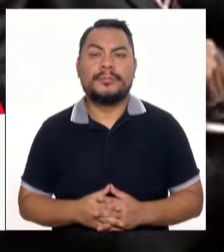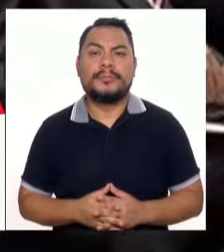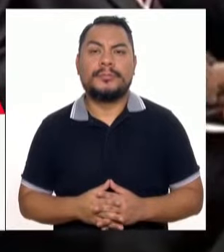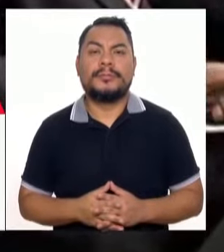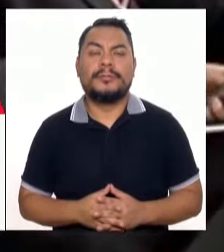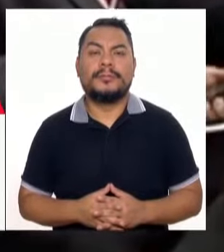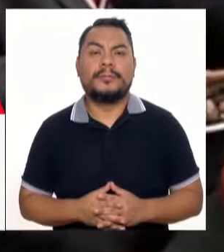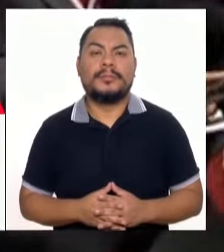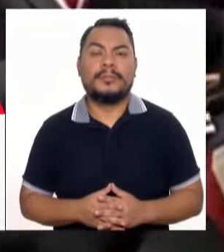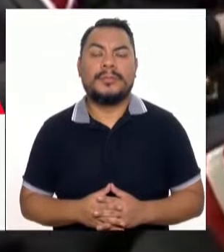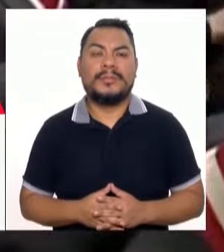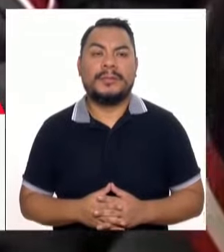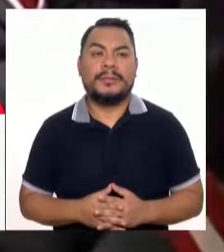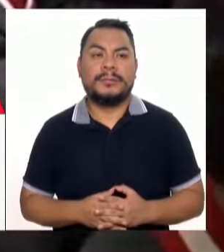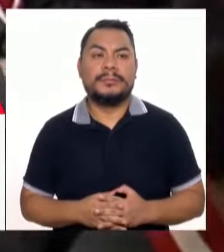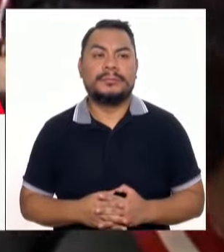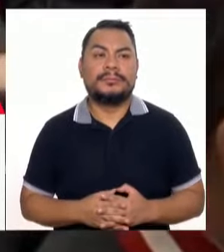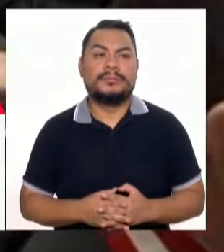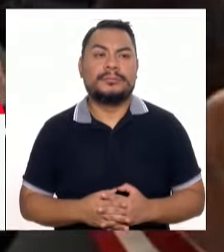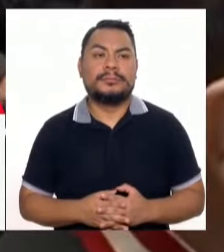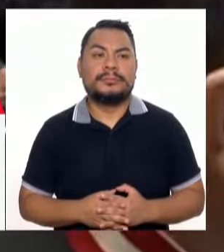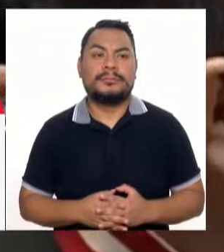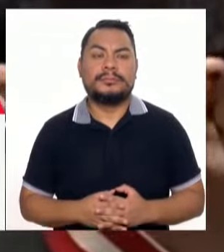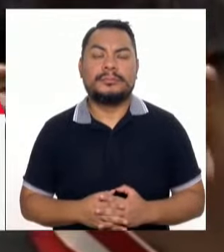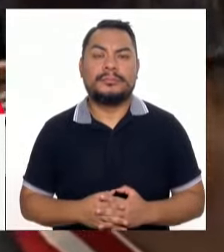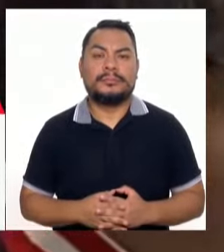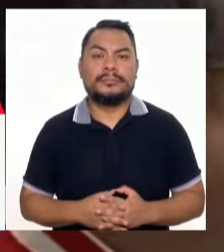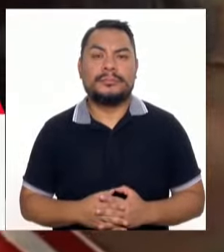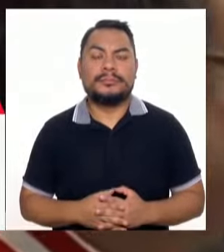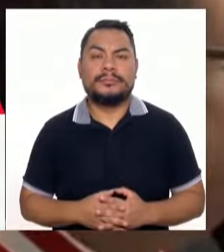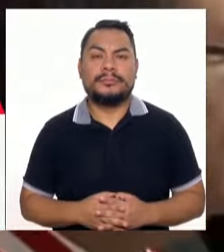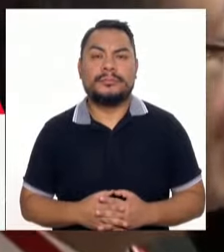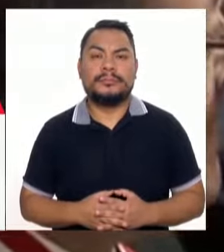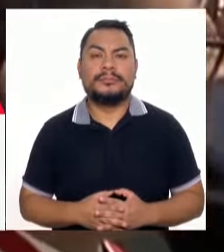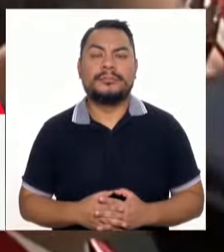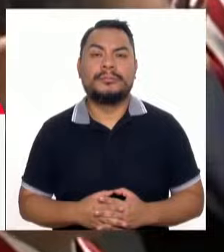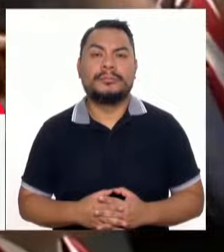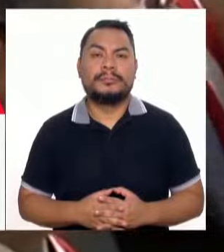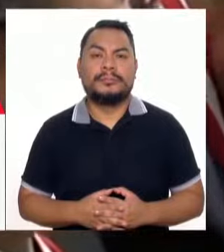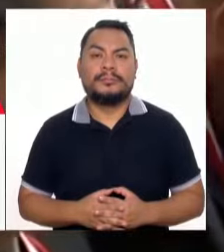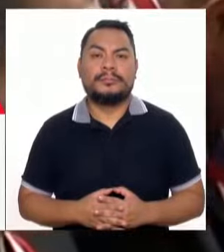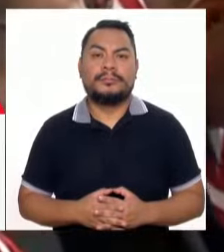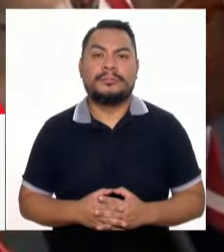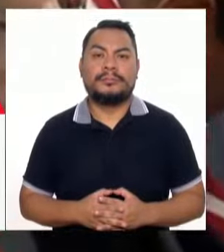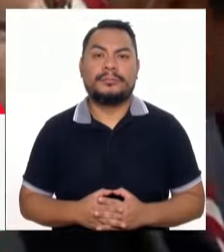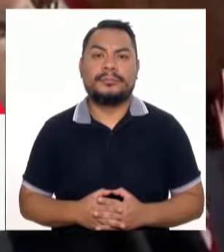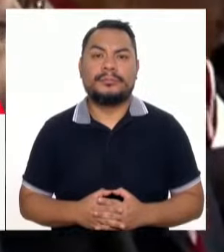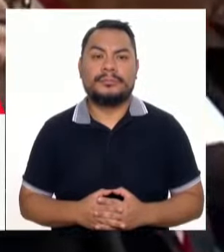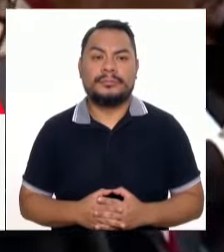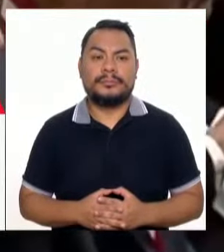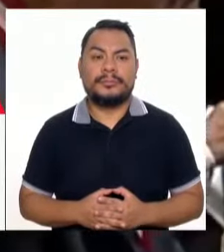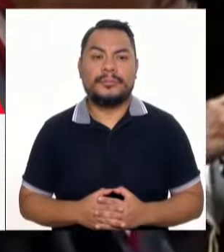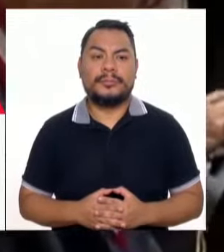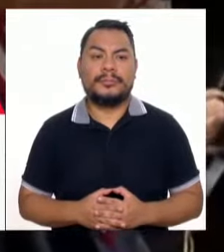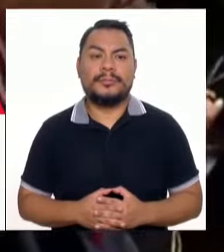Presidenta de la República, Dina Boluarte, en el Día del Juez y la Jueza.